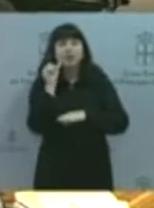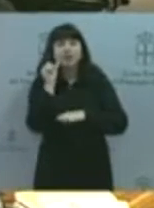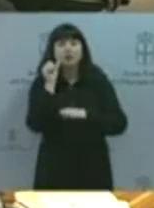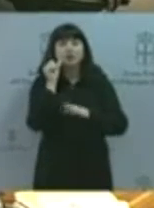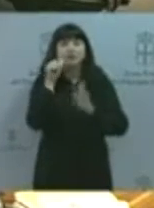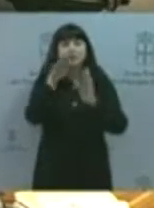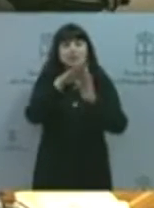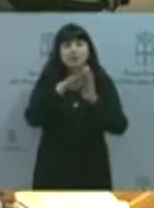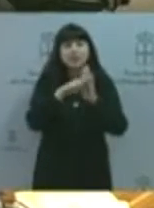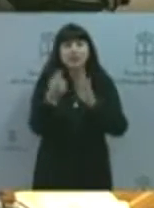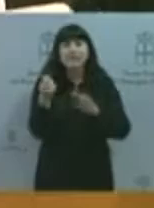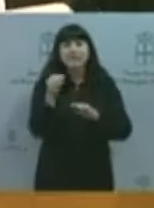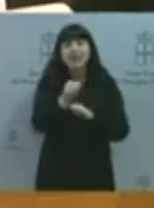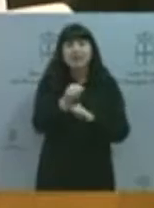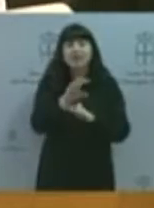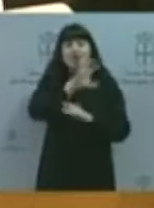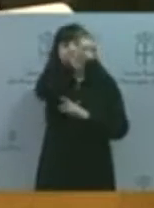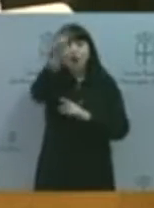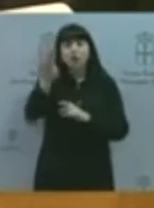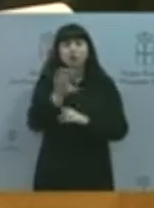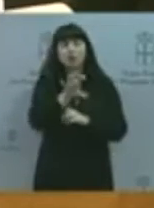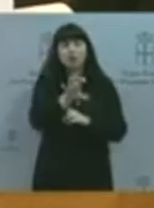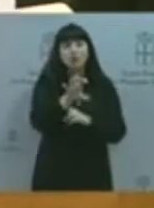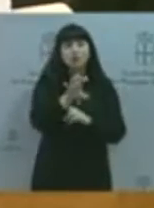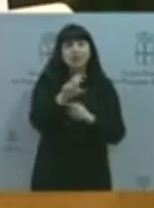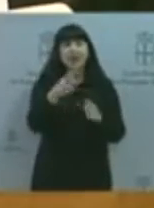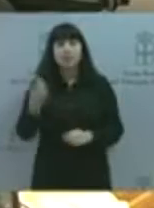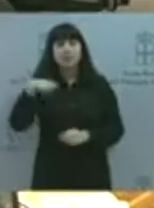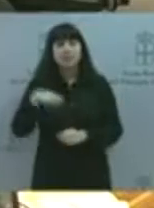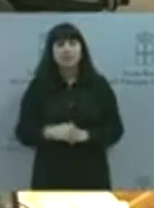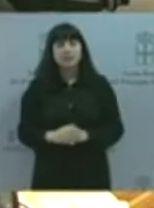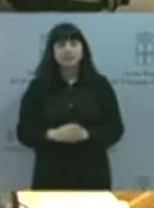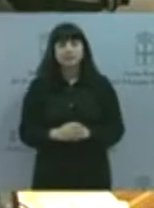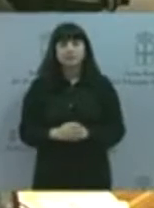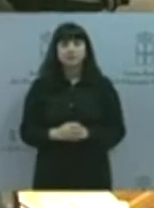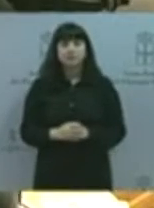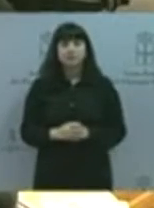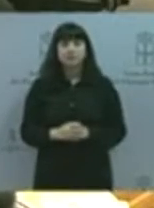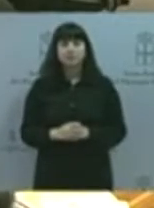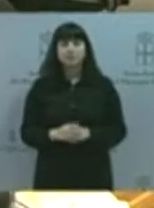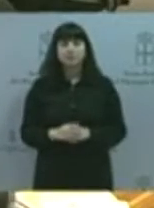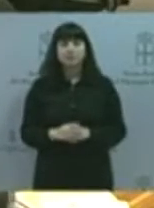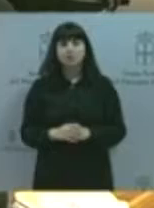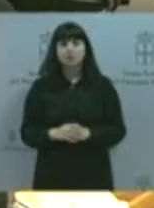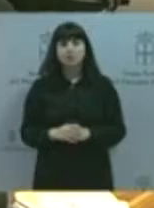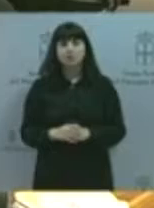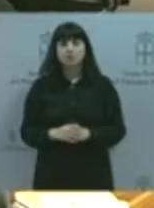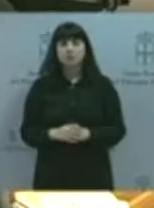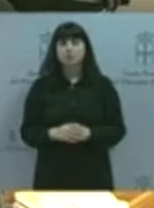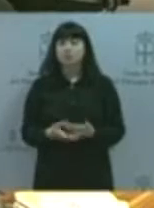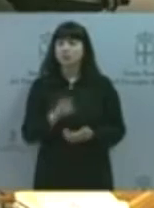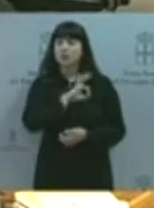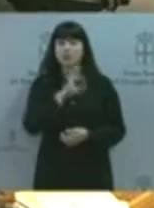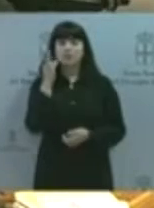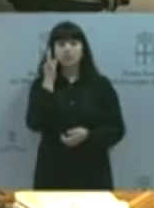por el Gobierno que usted preside y perjudicial para los intereses de Asturias? Señora Gil, tres aclaraciones que me